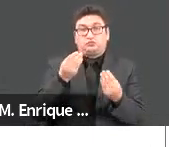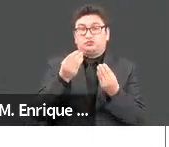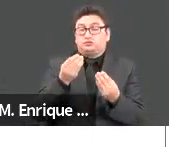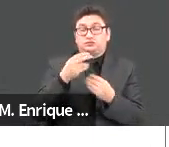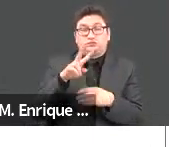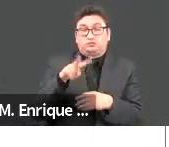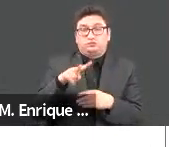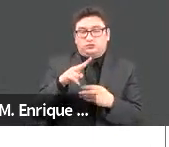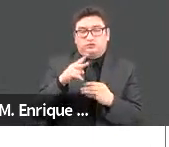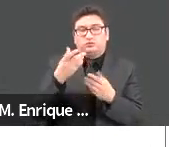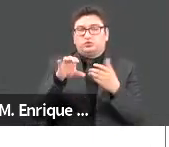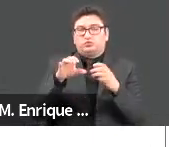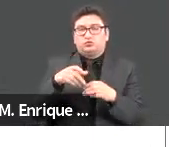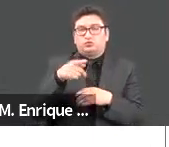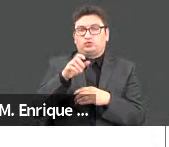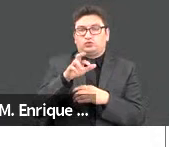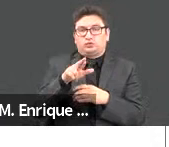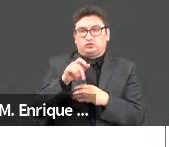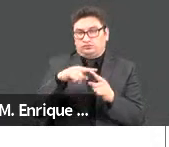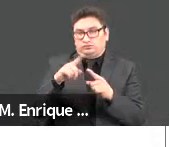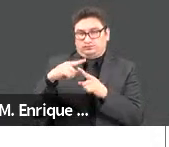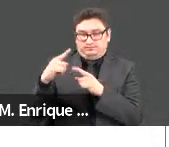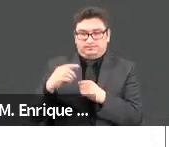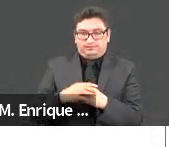varios comentarios sobre los códigos QR.